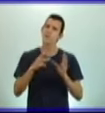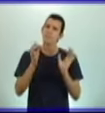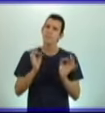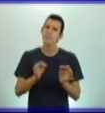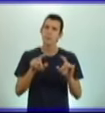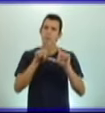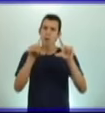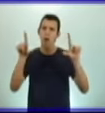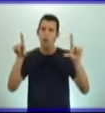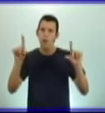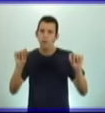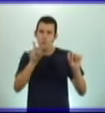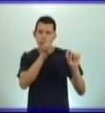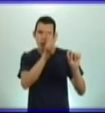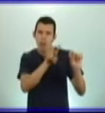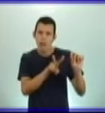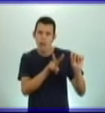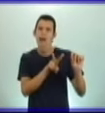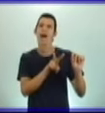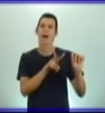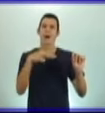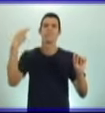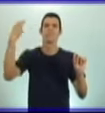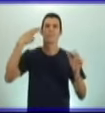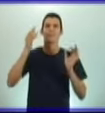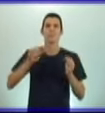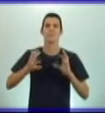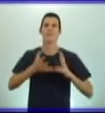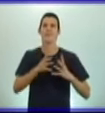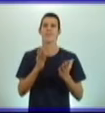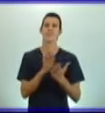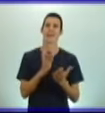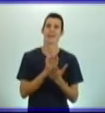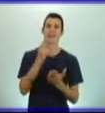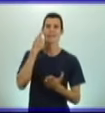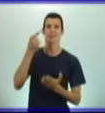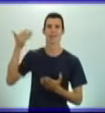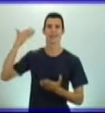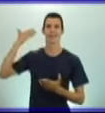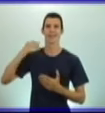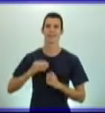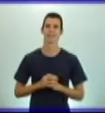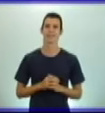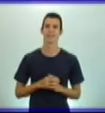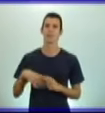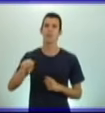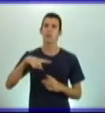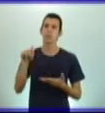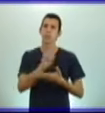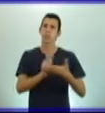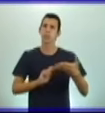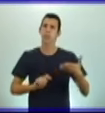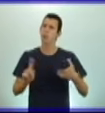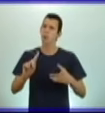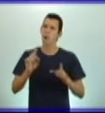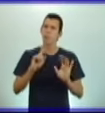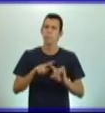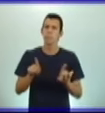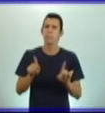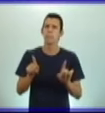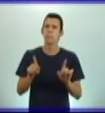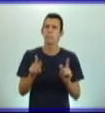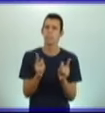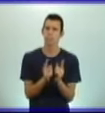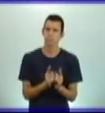ir copiando mientras que yo hable, porque realmente no es muy amplia lo que tienen que copiar. Pero ahí tienen ejercicios